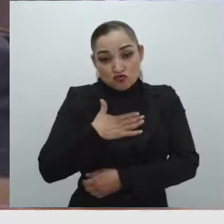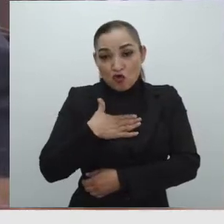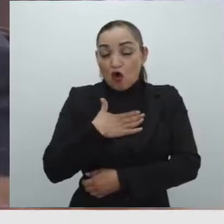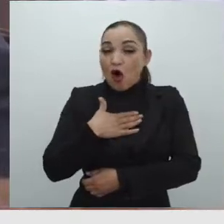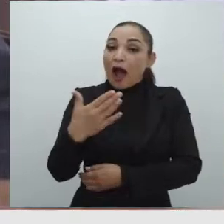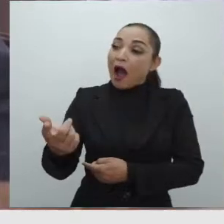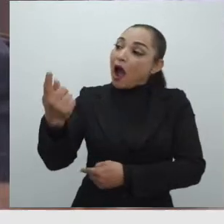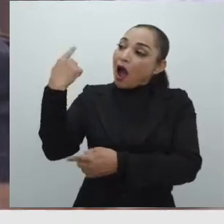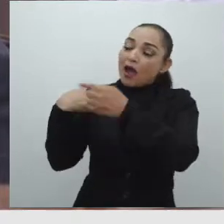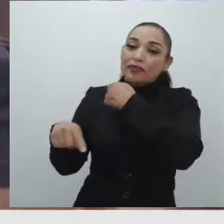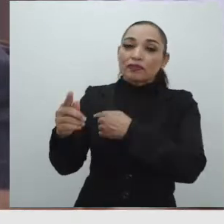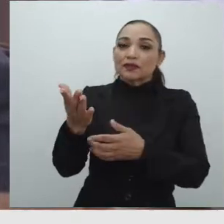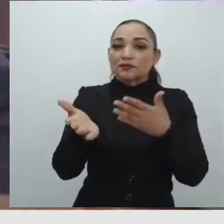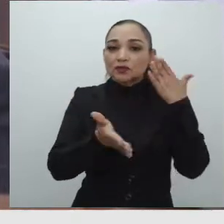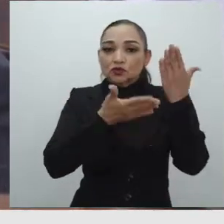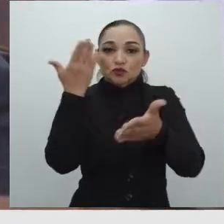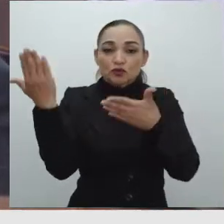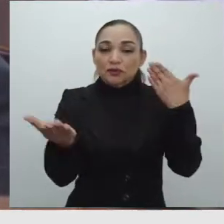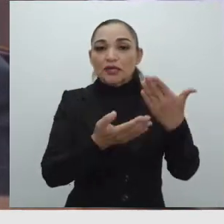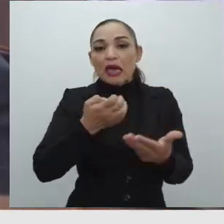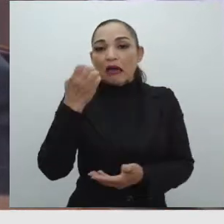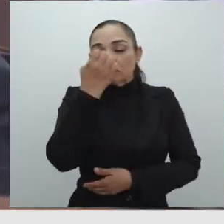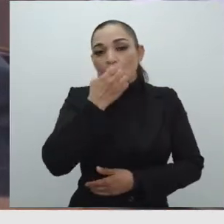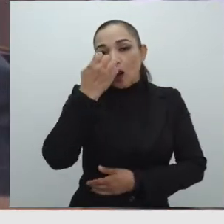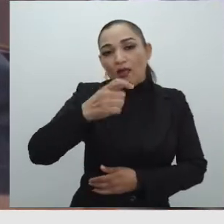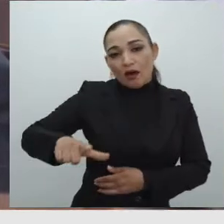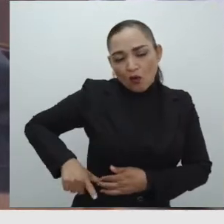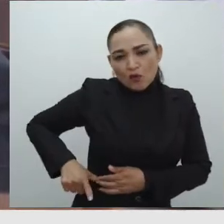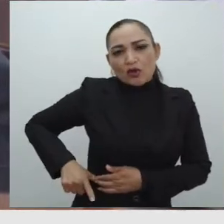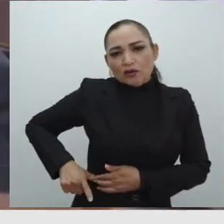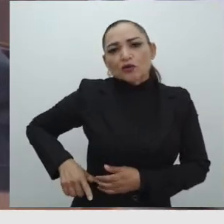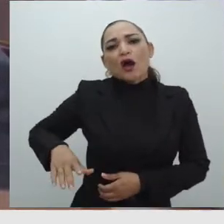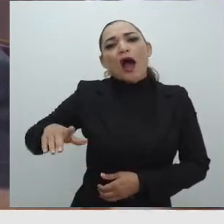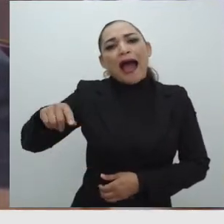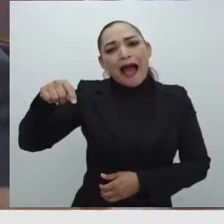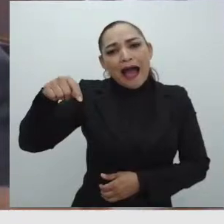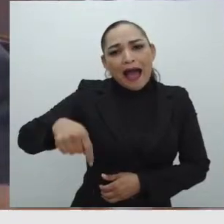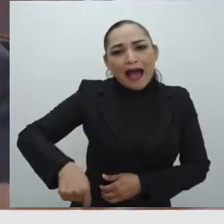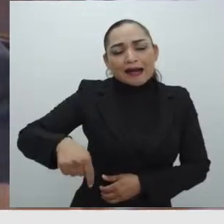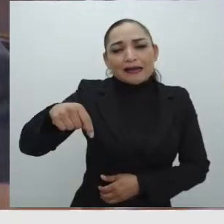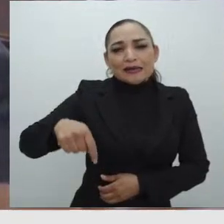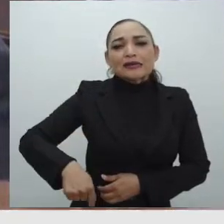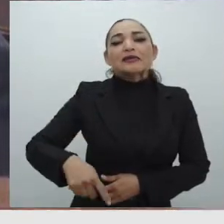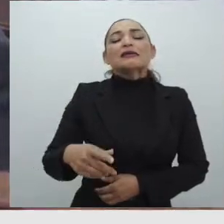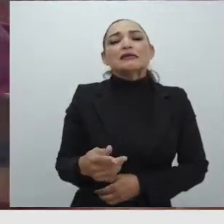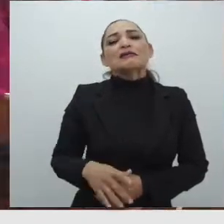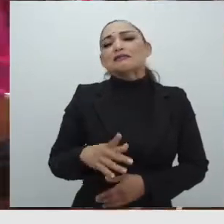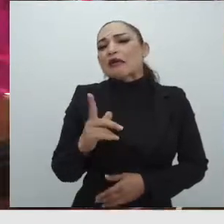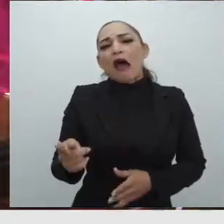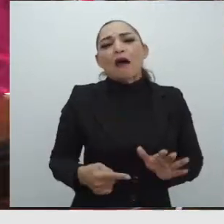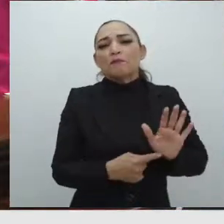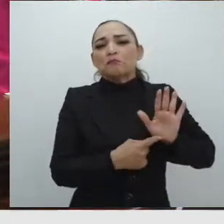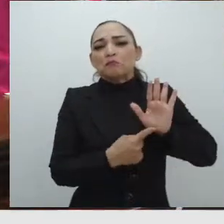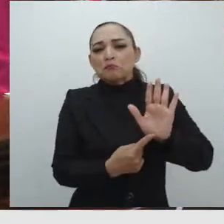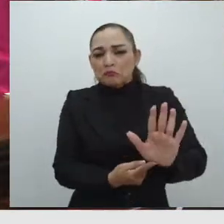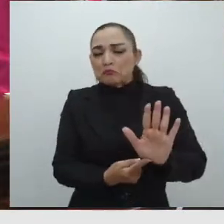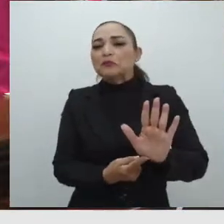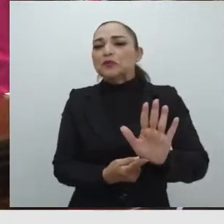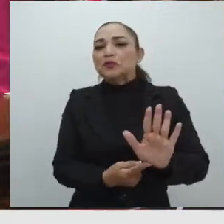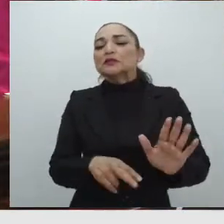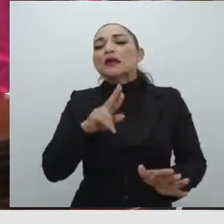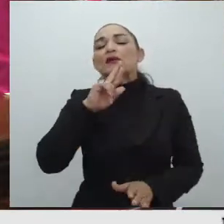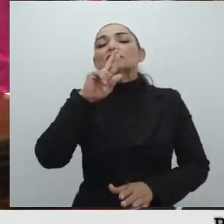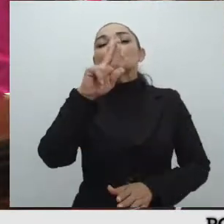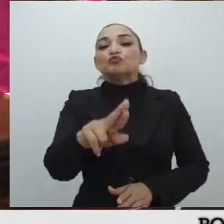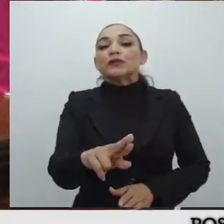gobierno, reitero, se están dando resultados. Nos escuchan. Y eso